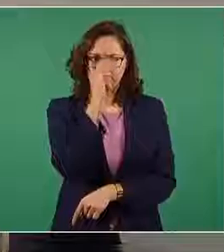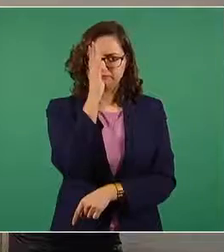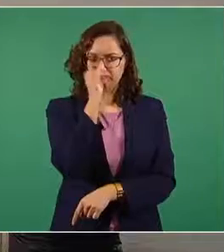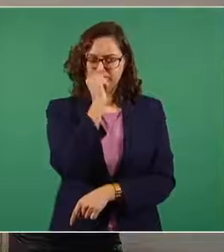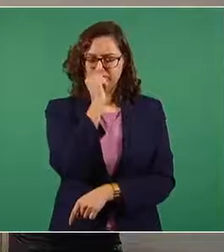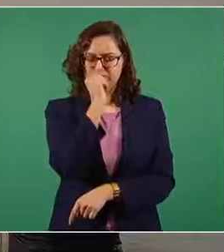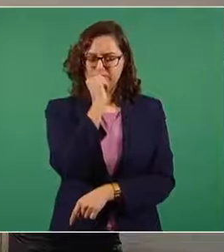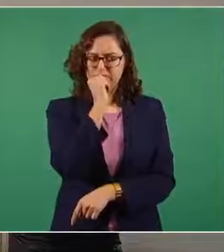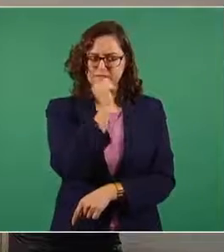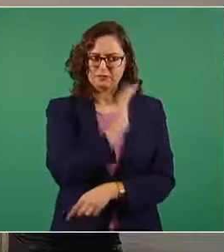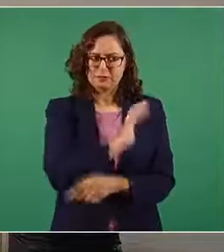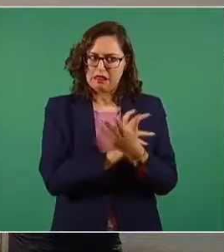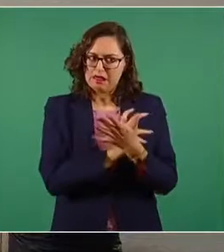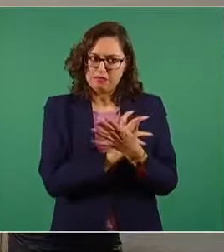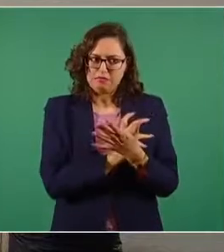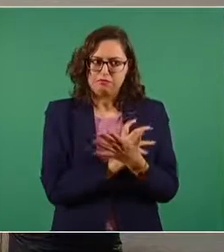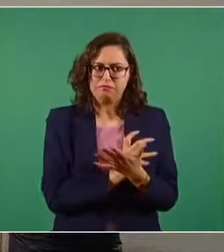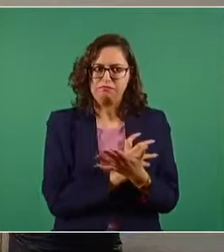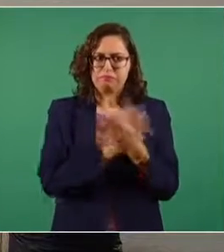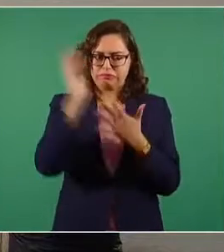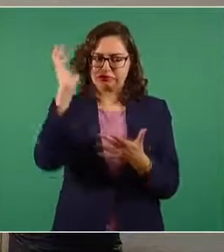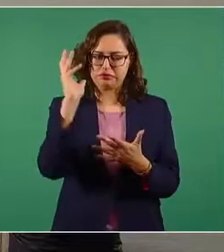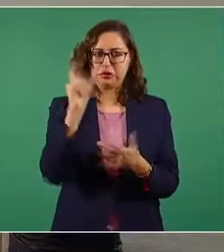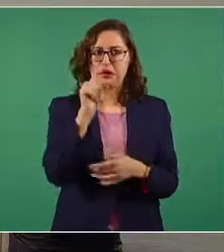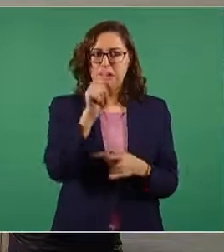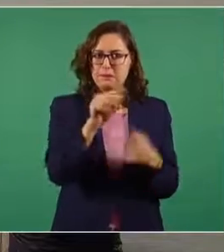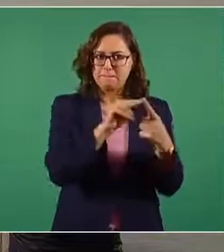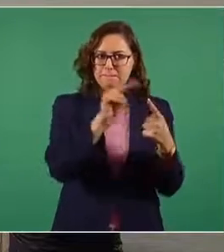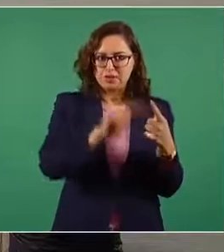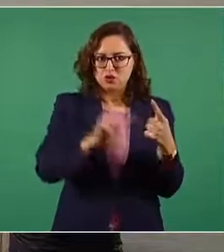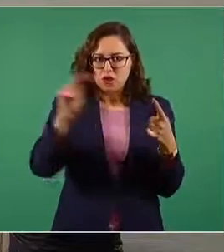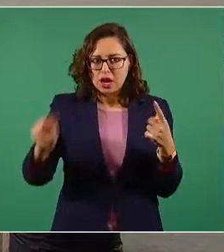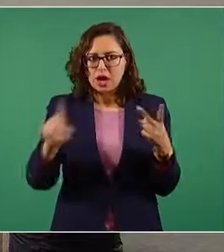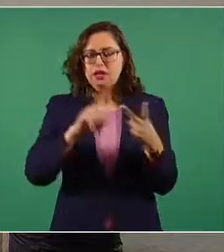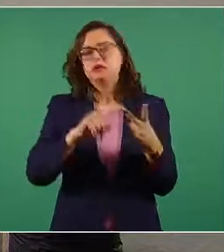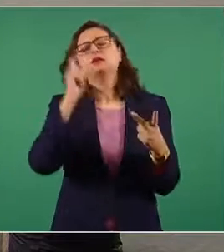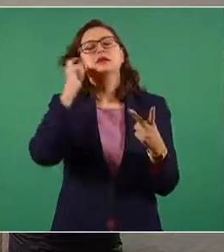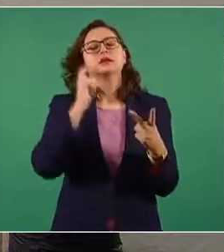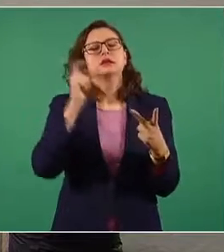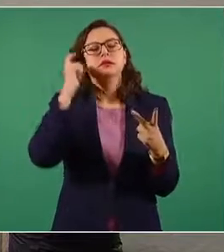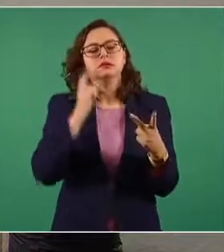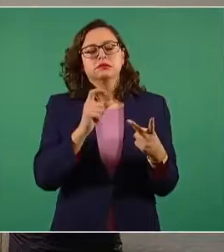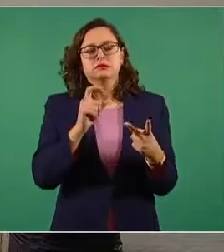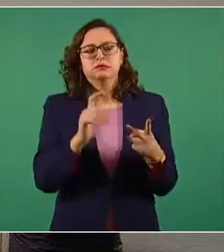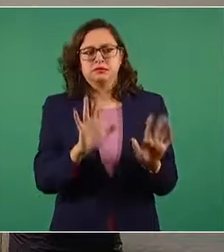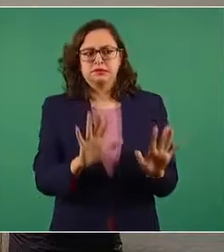aspirante de Michoacán y al aspirante de Guerrero.